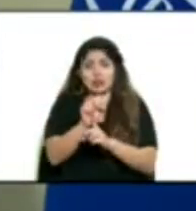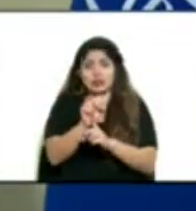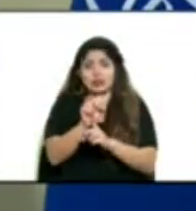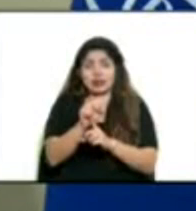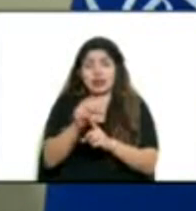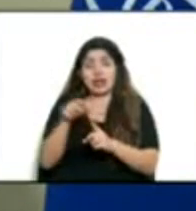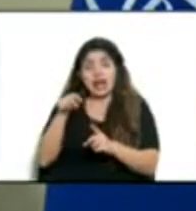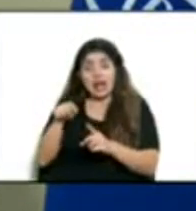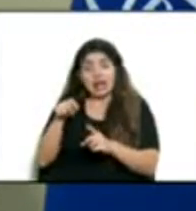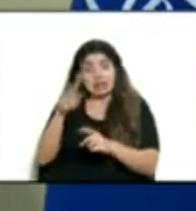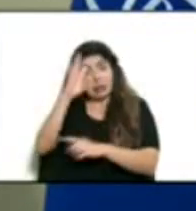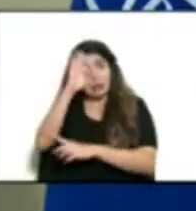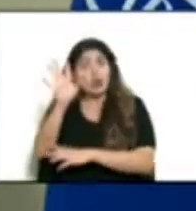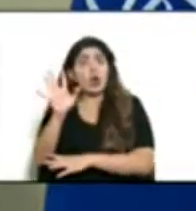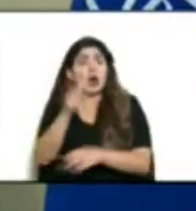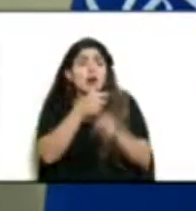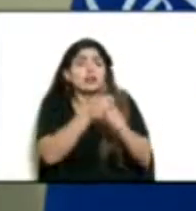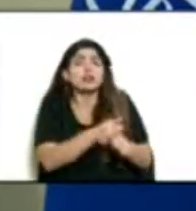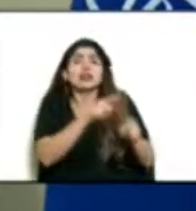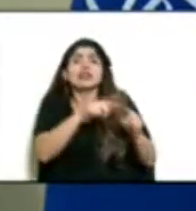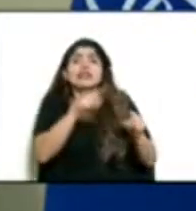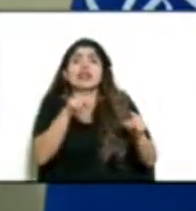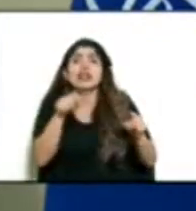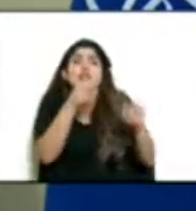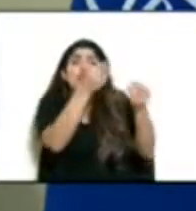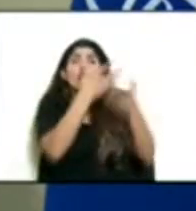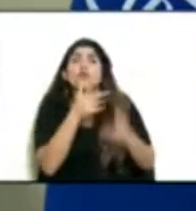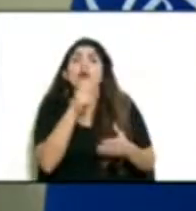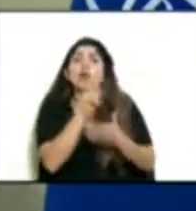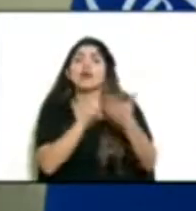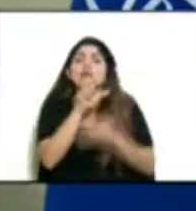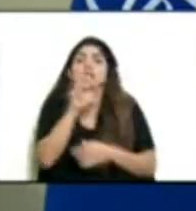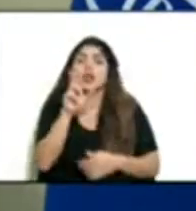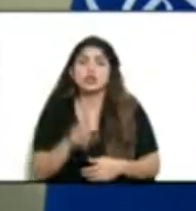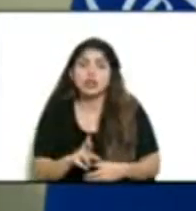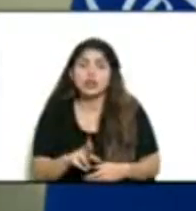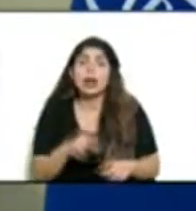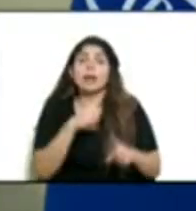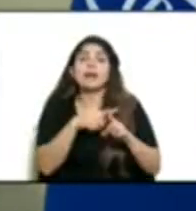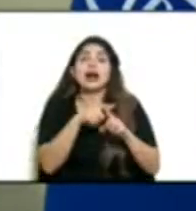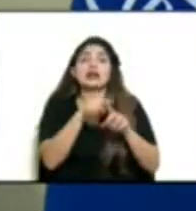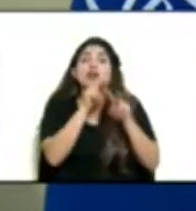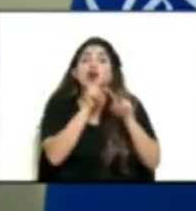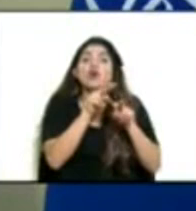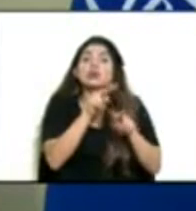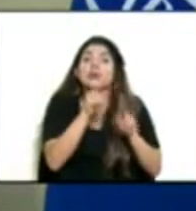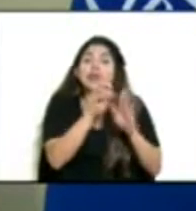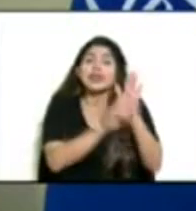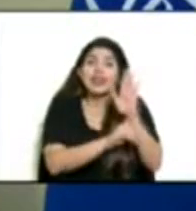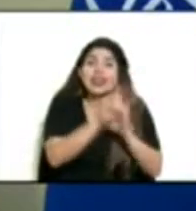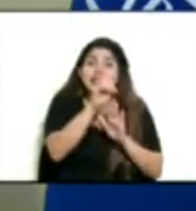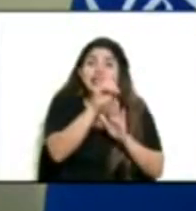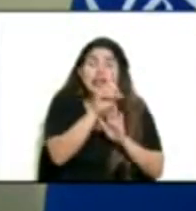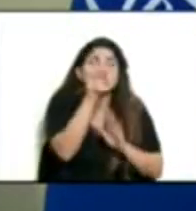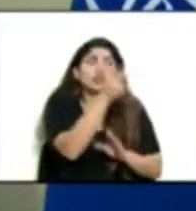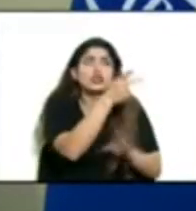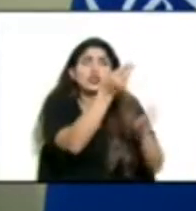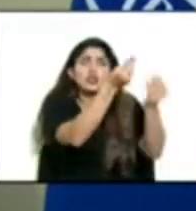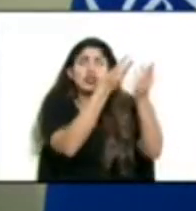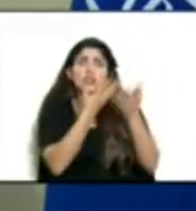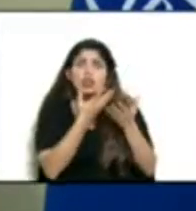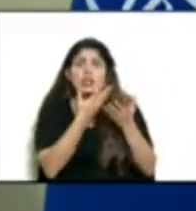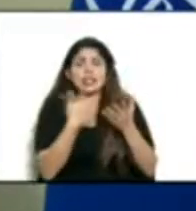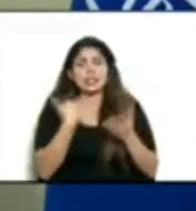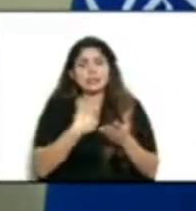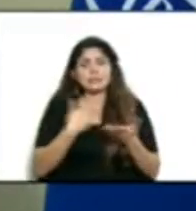estudios estadísticos de la universidad de costa rica del observatorio del desarrollo se ha tomado la